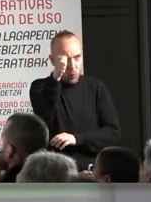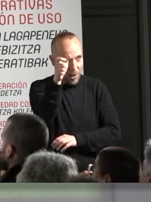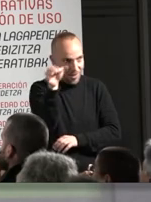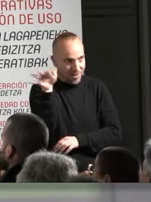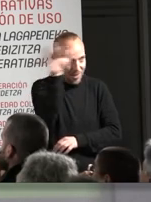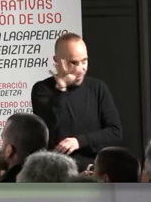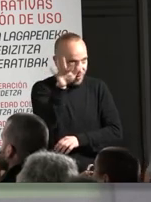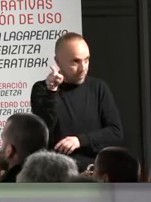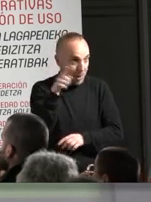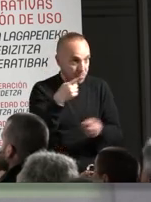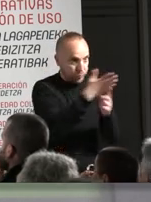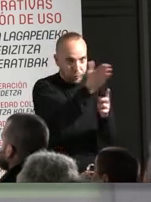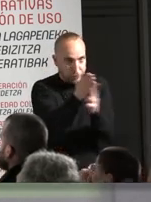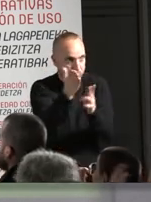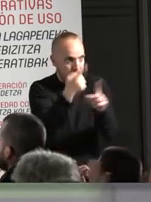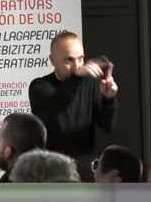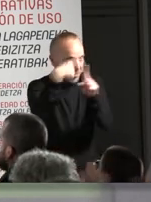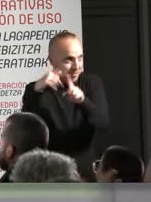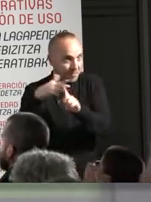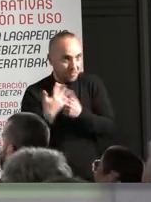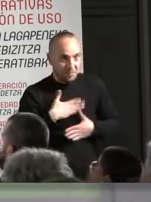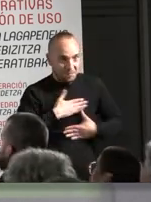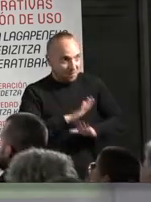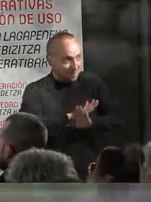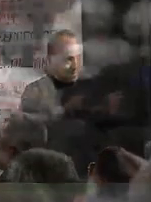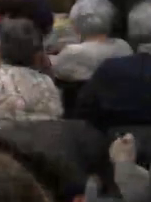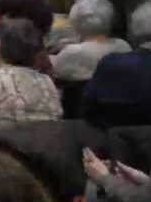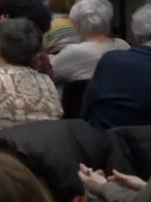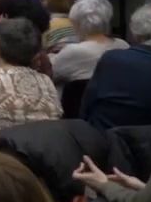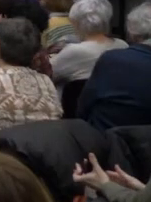Y eso sería todo por mi parte. Gracias, eskerrik asko.